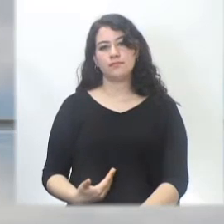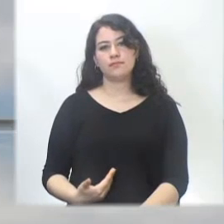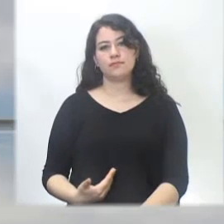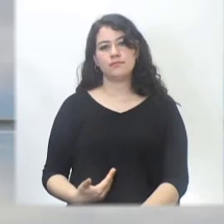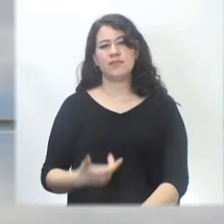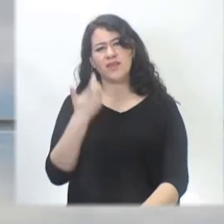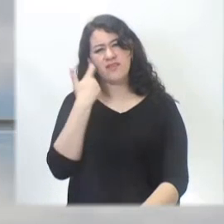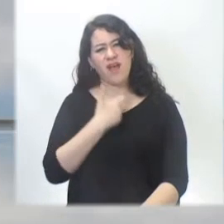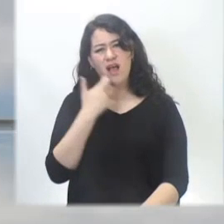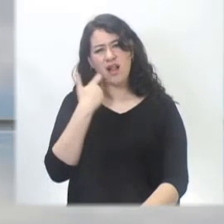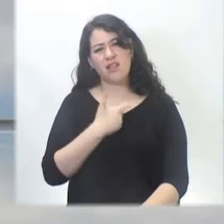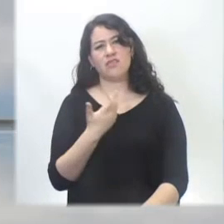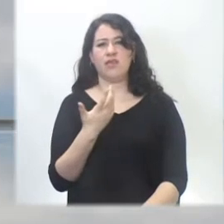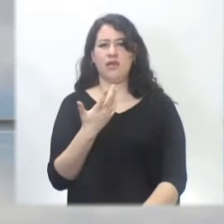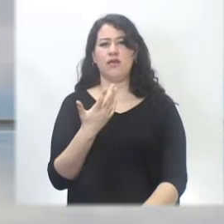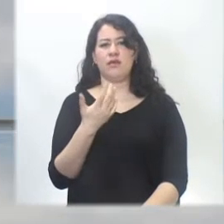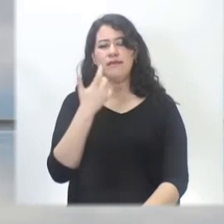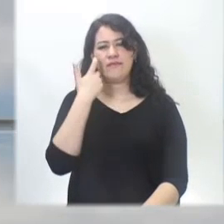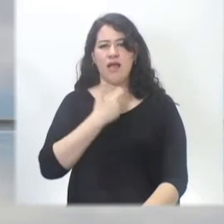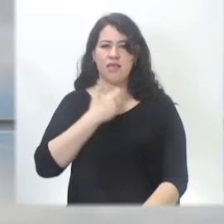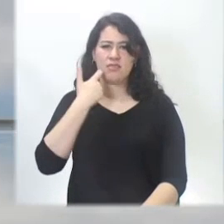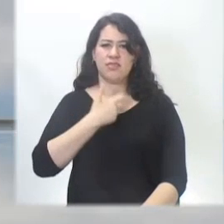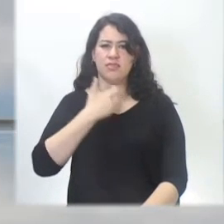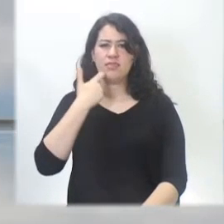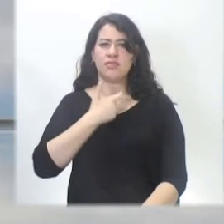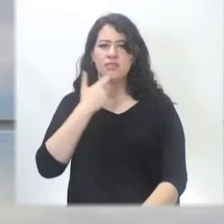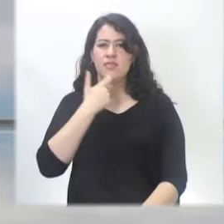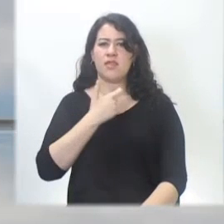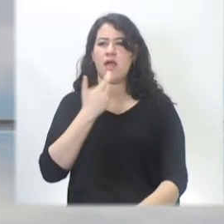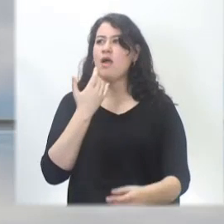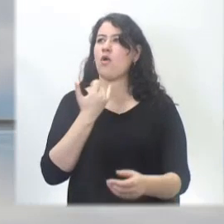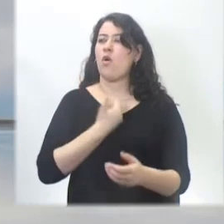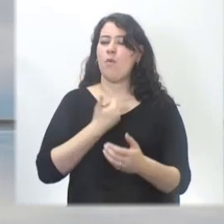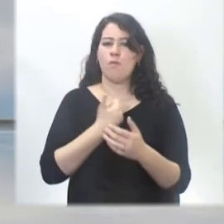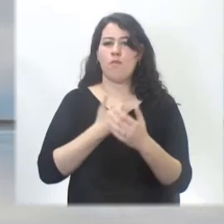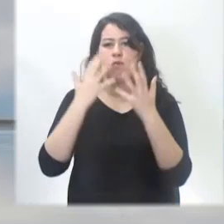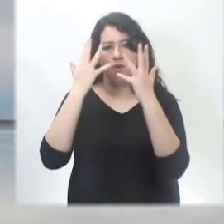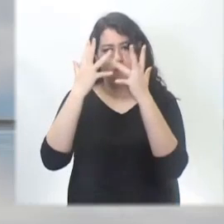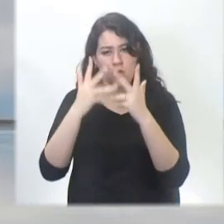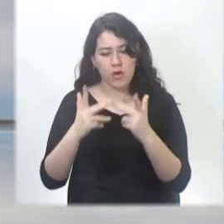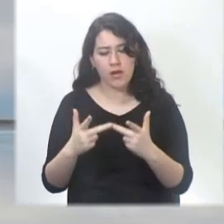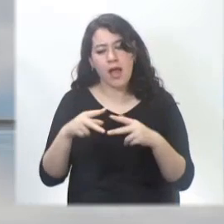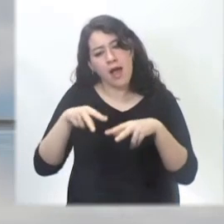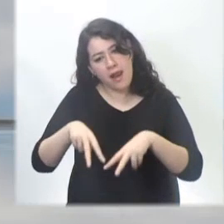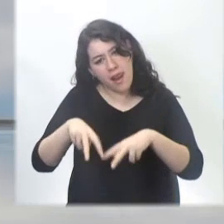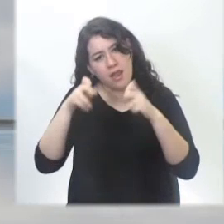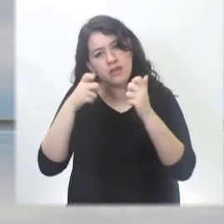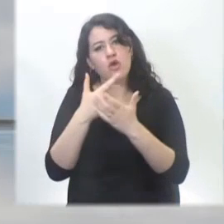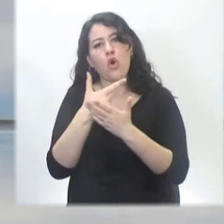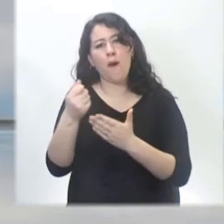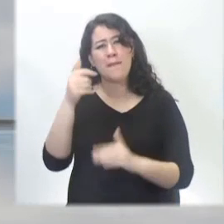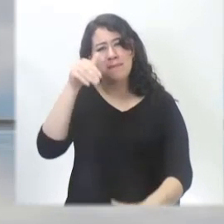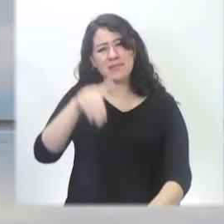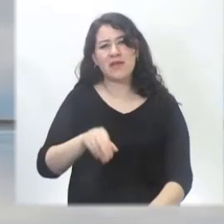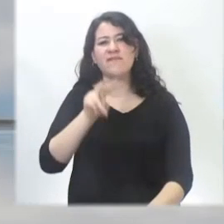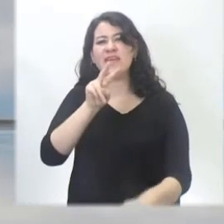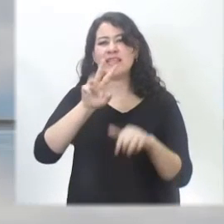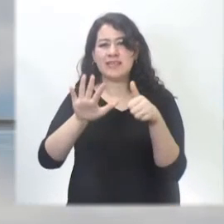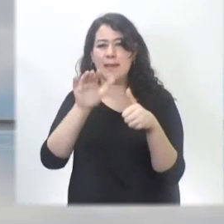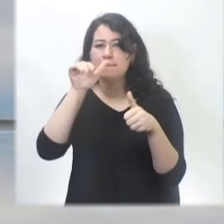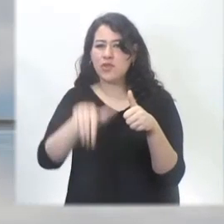la falta de criterio para el análisis de una compra millonaria de 26 millones de